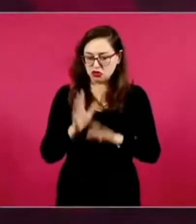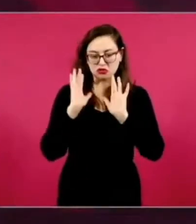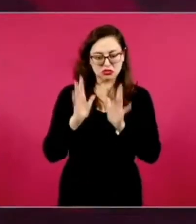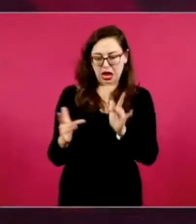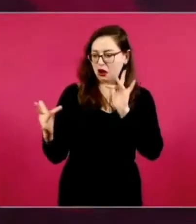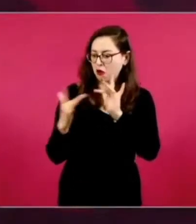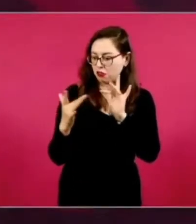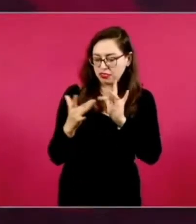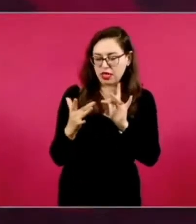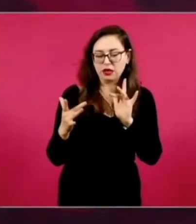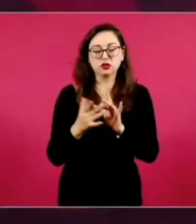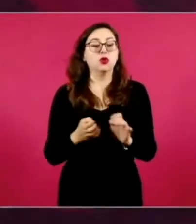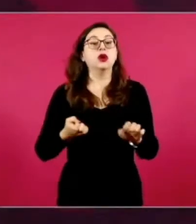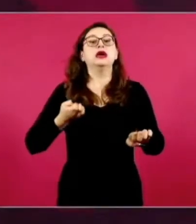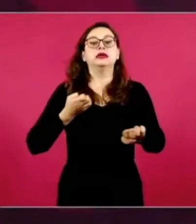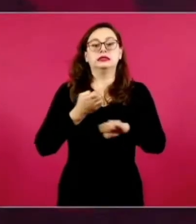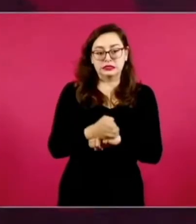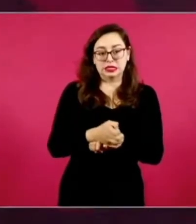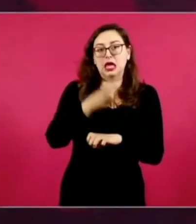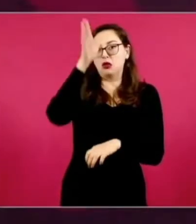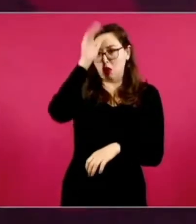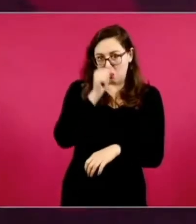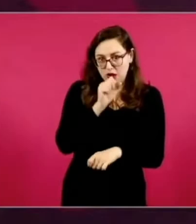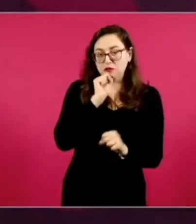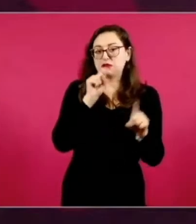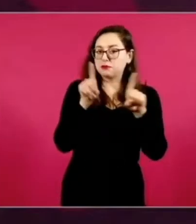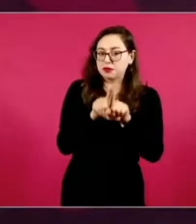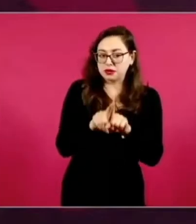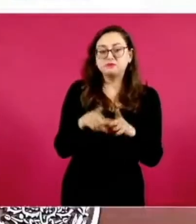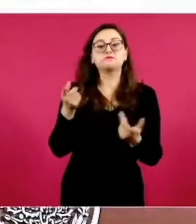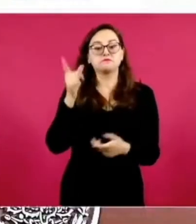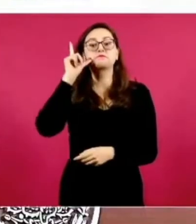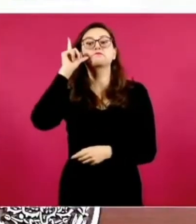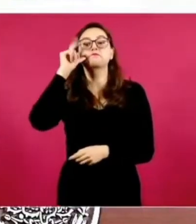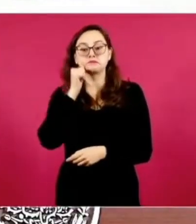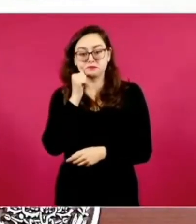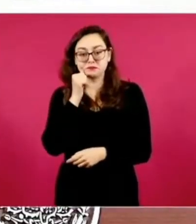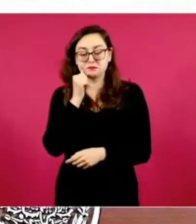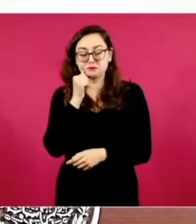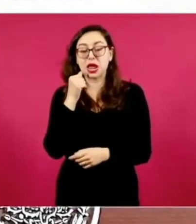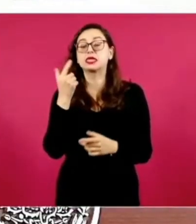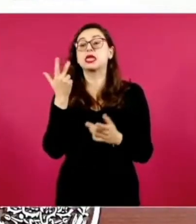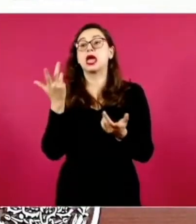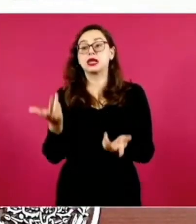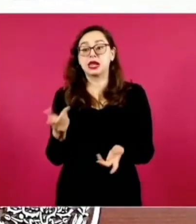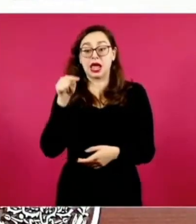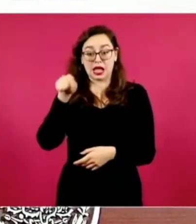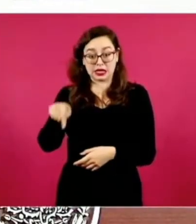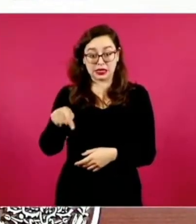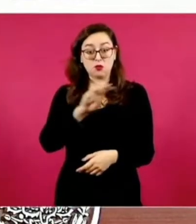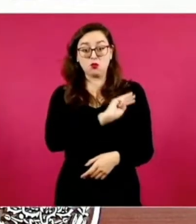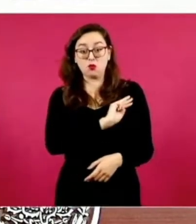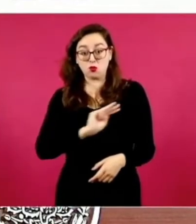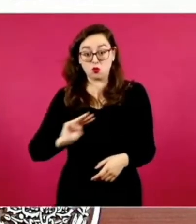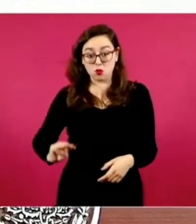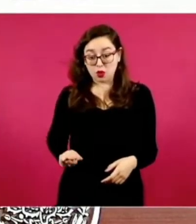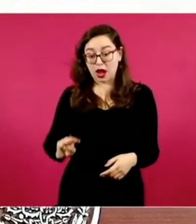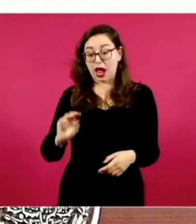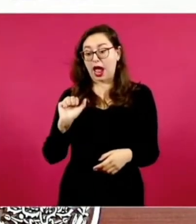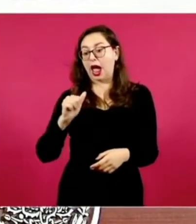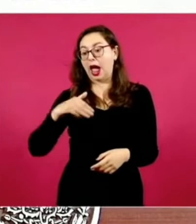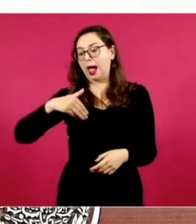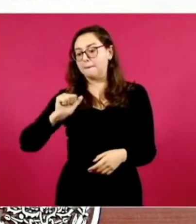estado y a partir de mañana vamos a instalarnos tanto en la cabecera municipal de Amatenango